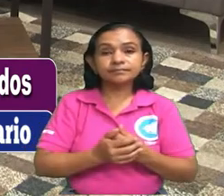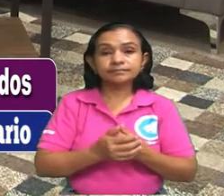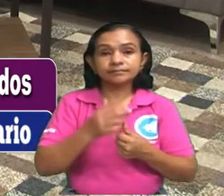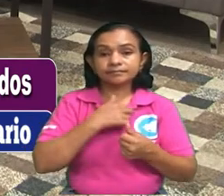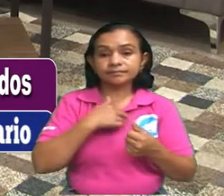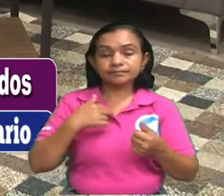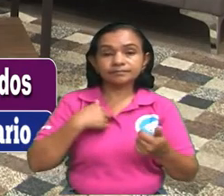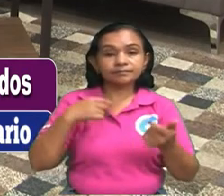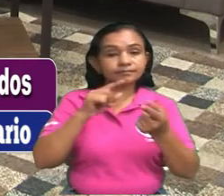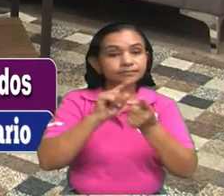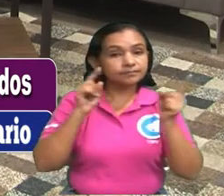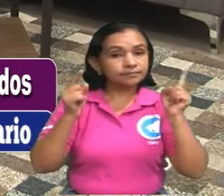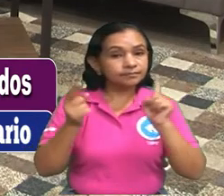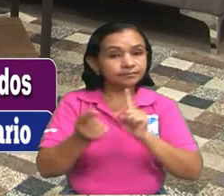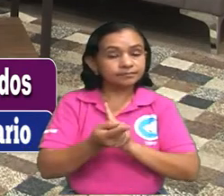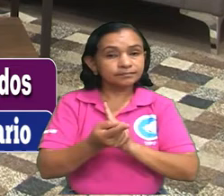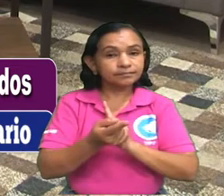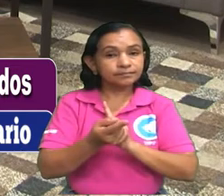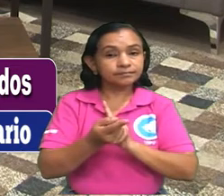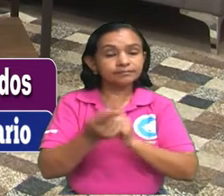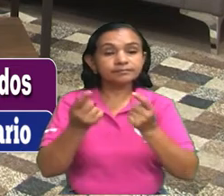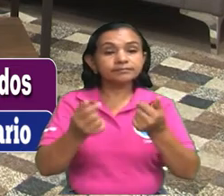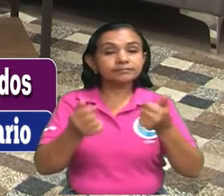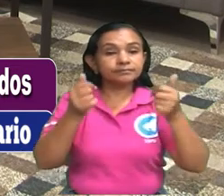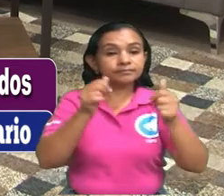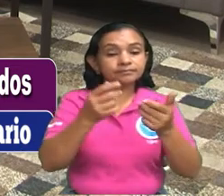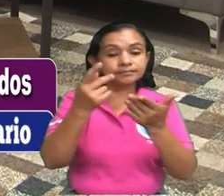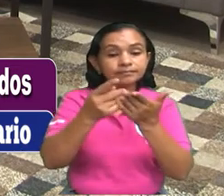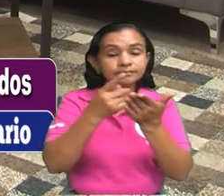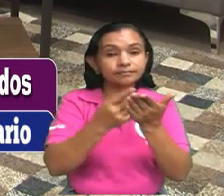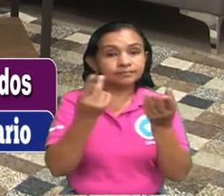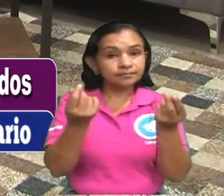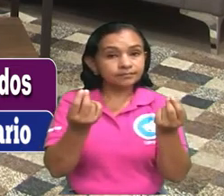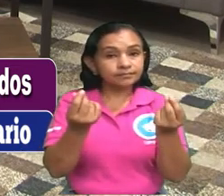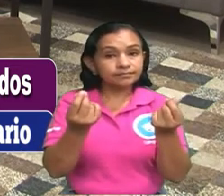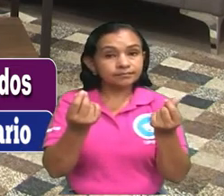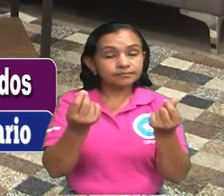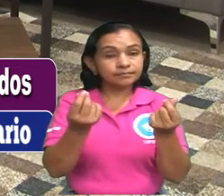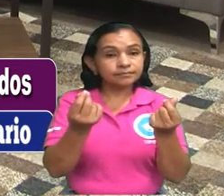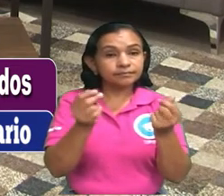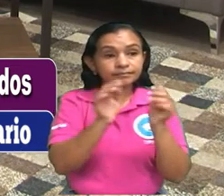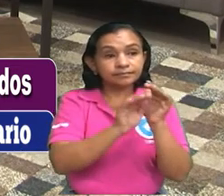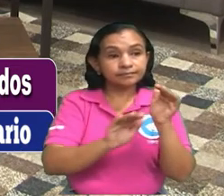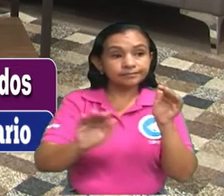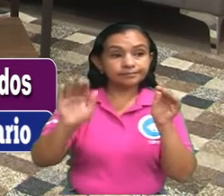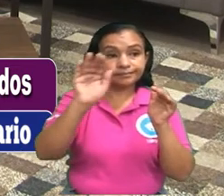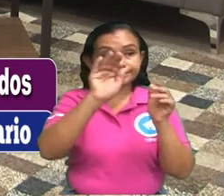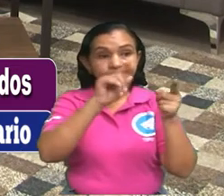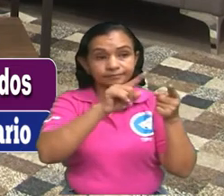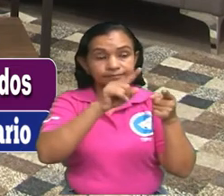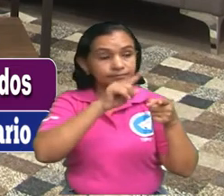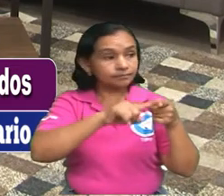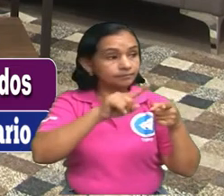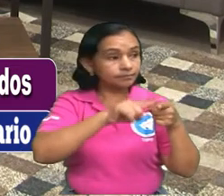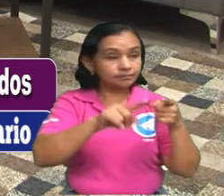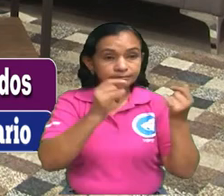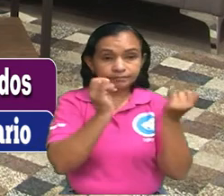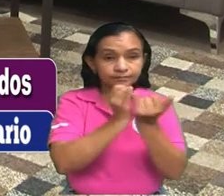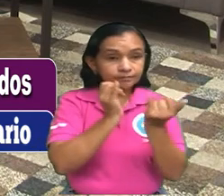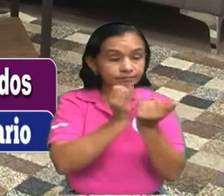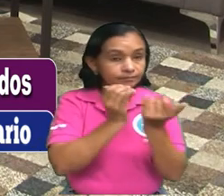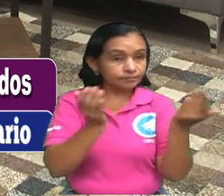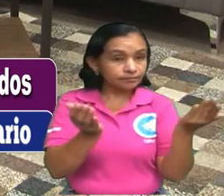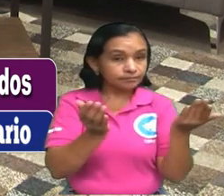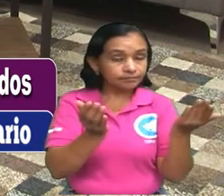Realizando reformas, realizando concertación tributaria, donde el que gane más, pague más. Esa es una